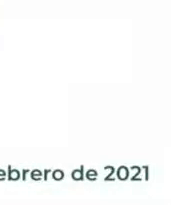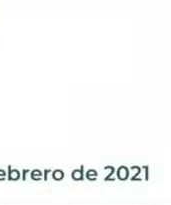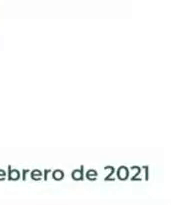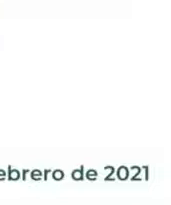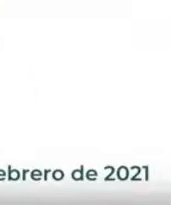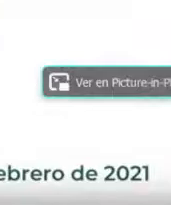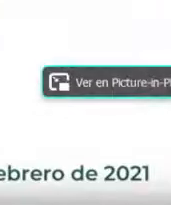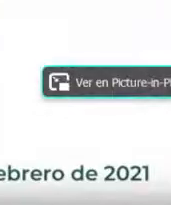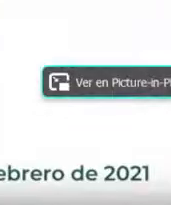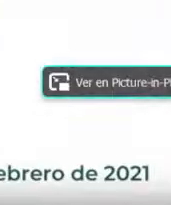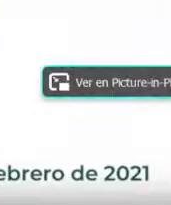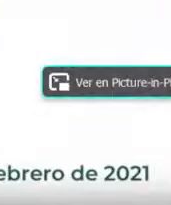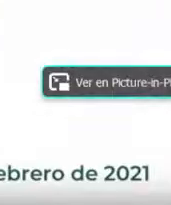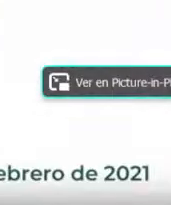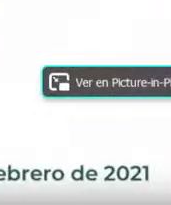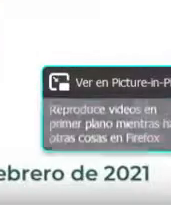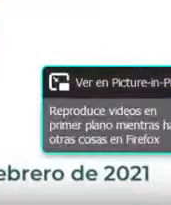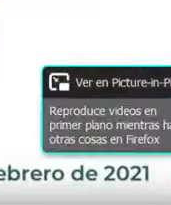Gracias.